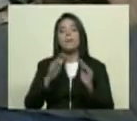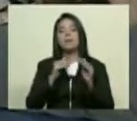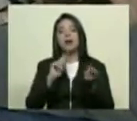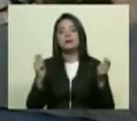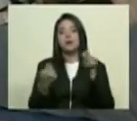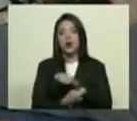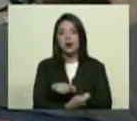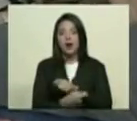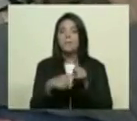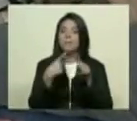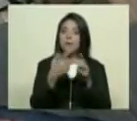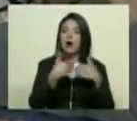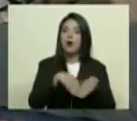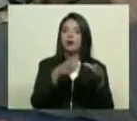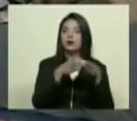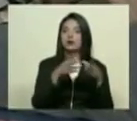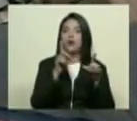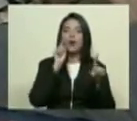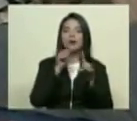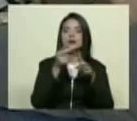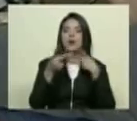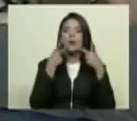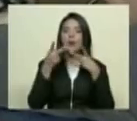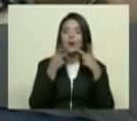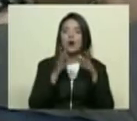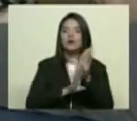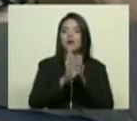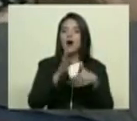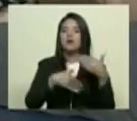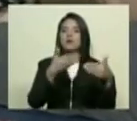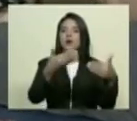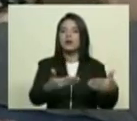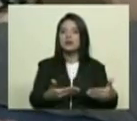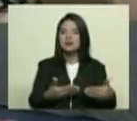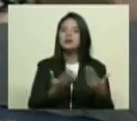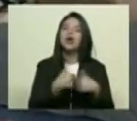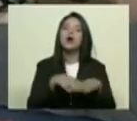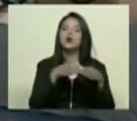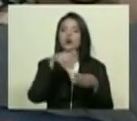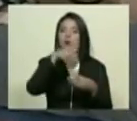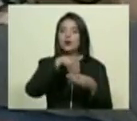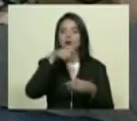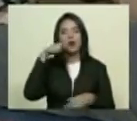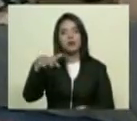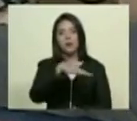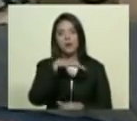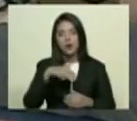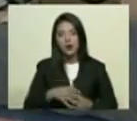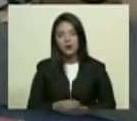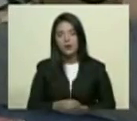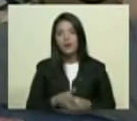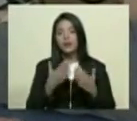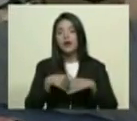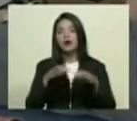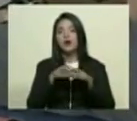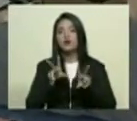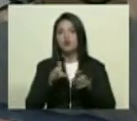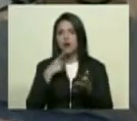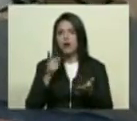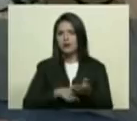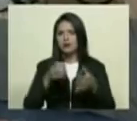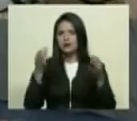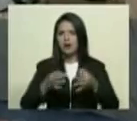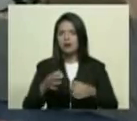y de las organizaciones con fines políticos avanzada progresista movimiento electoral del pueblo organización renovadora auténtica